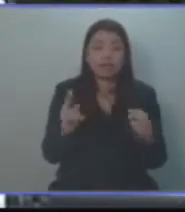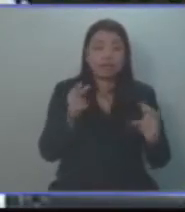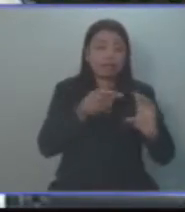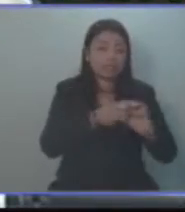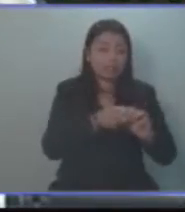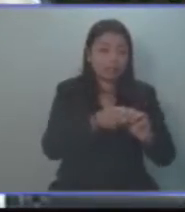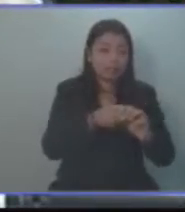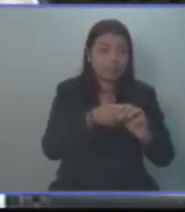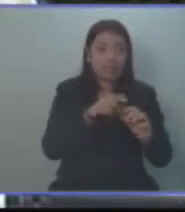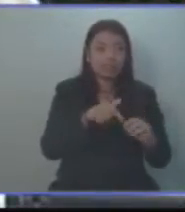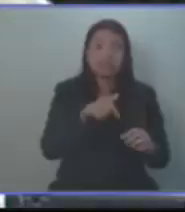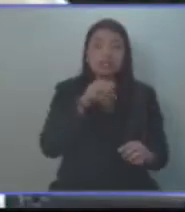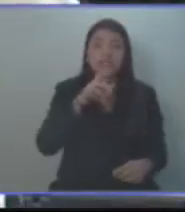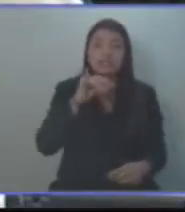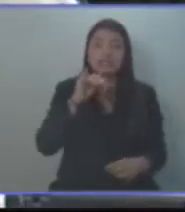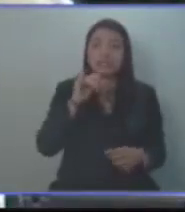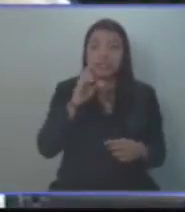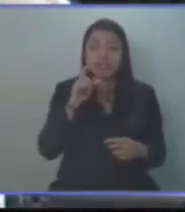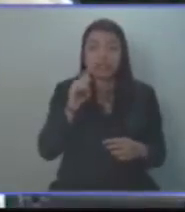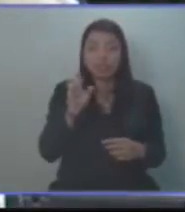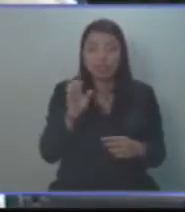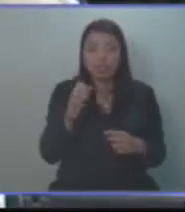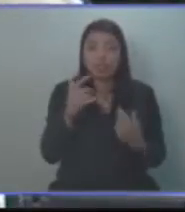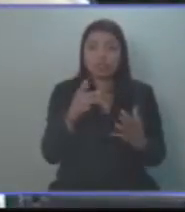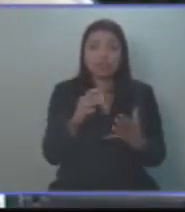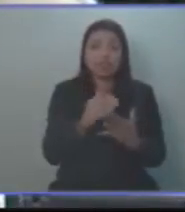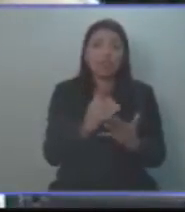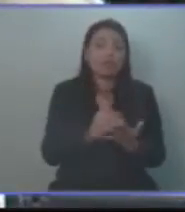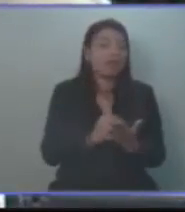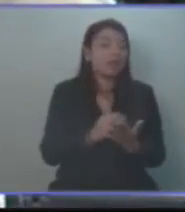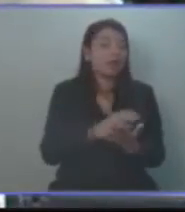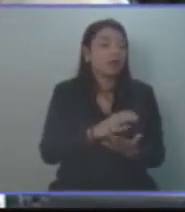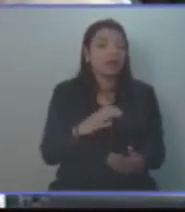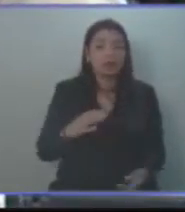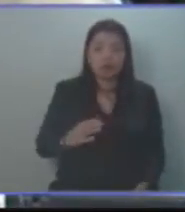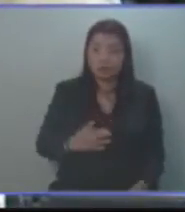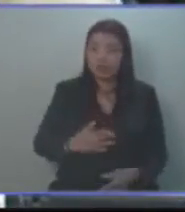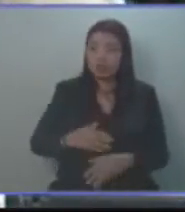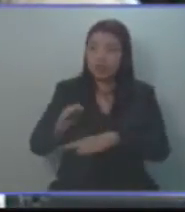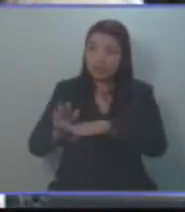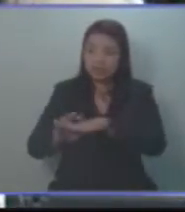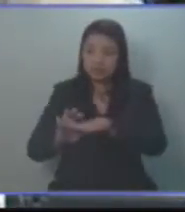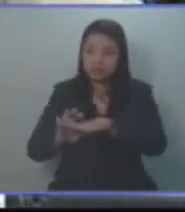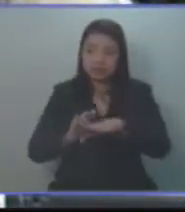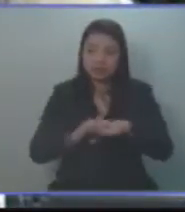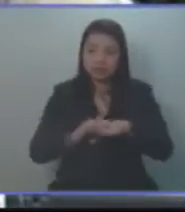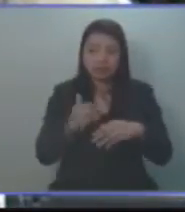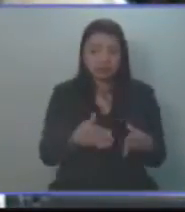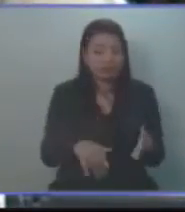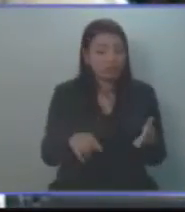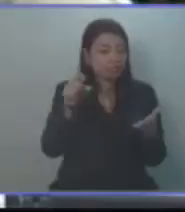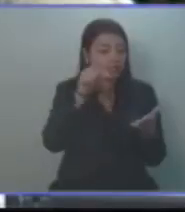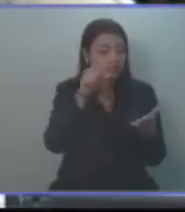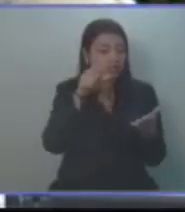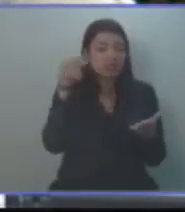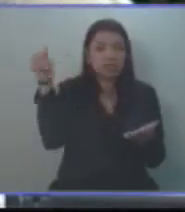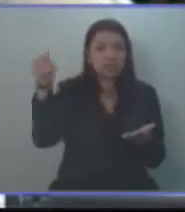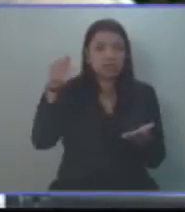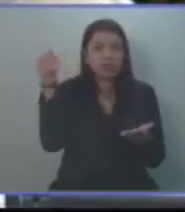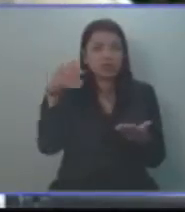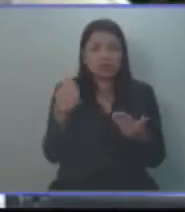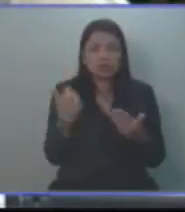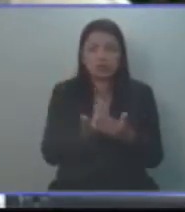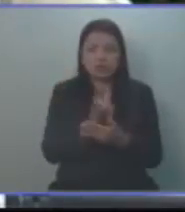las plazas. Artículo 32. El Consejo notificará a las instituciones de educación superior